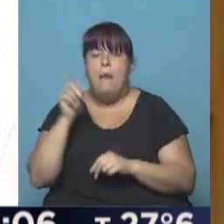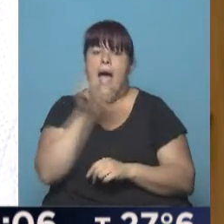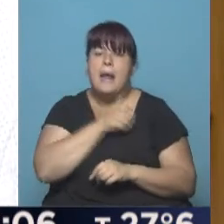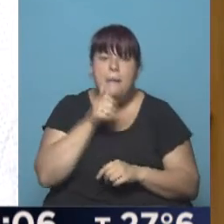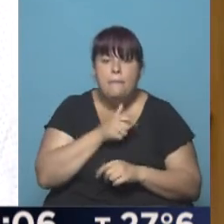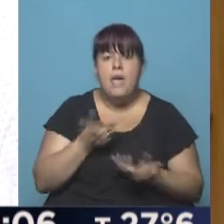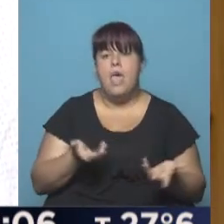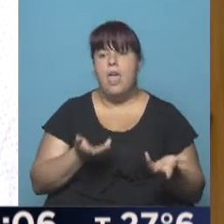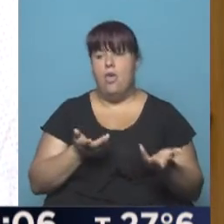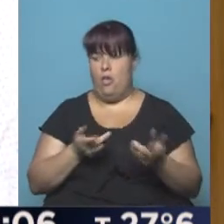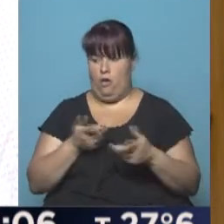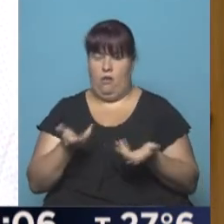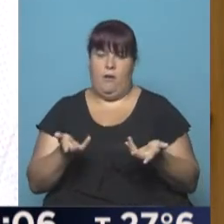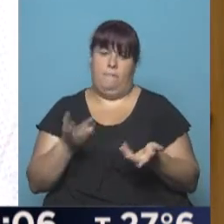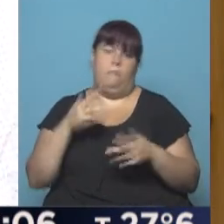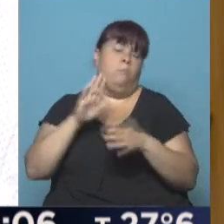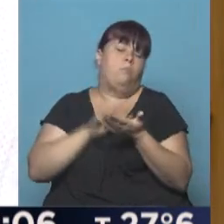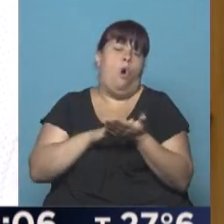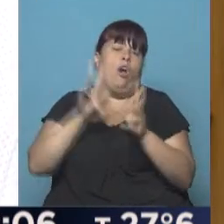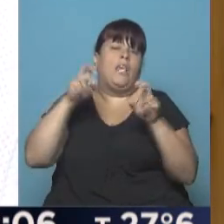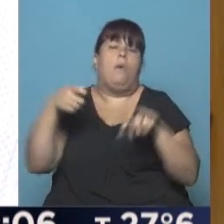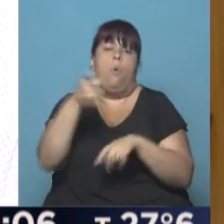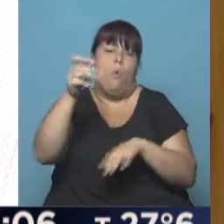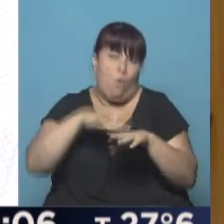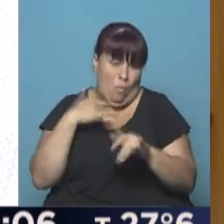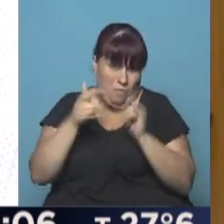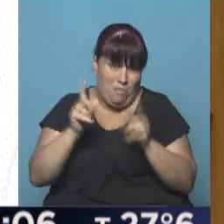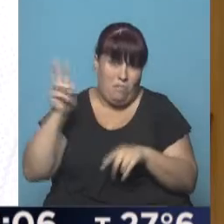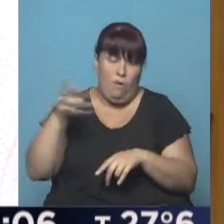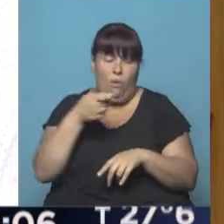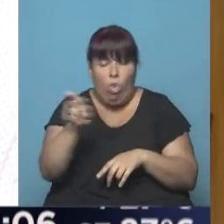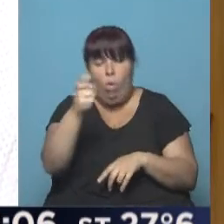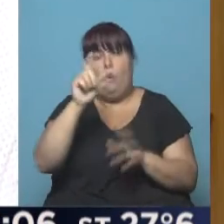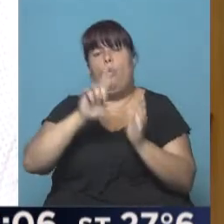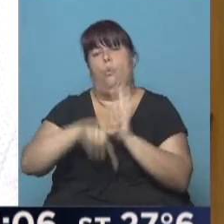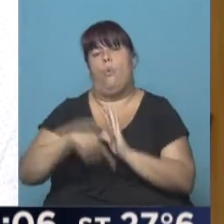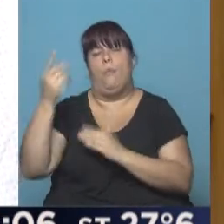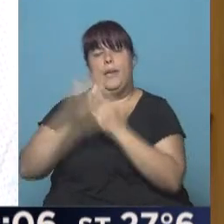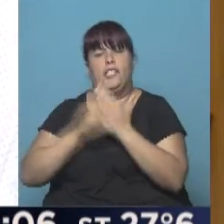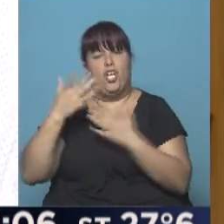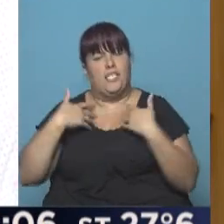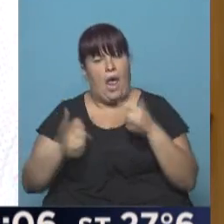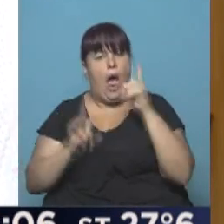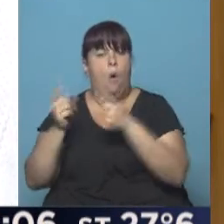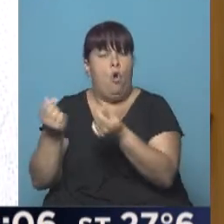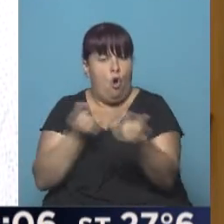parciales que por temas burocráticos, como decía recién, se demoran desde el Ministerio de Salud en algunas